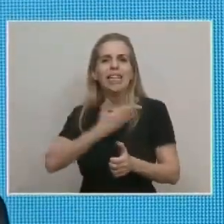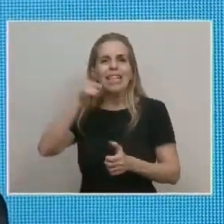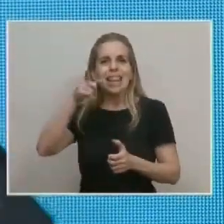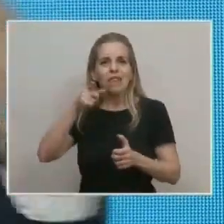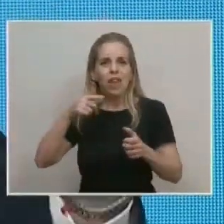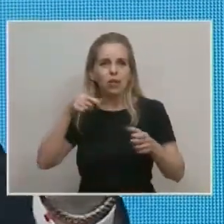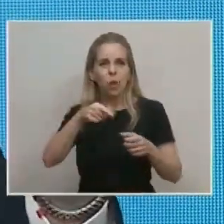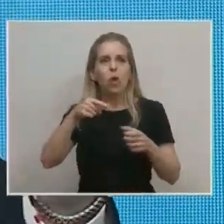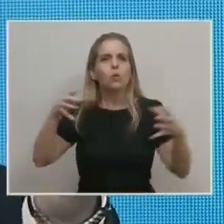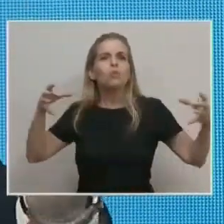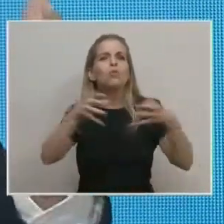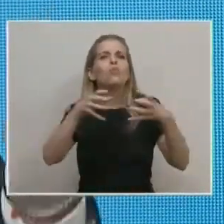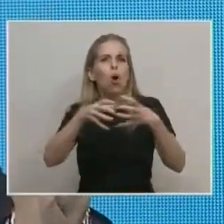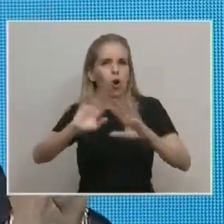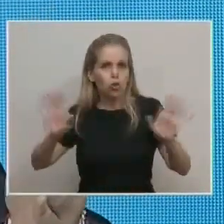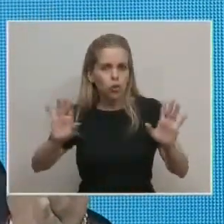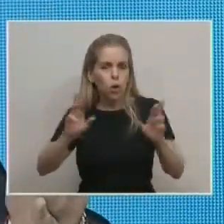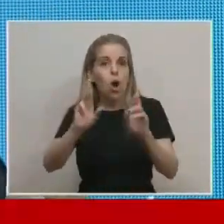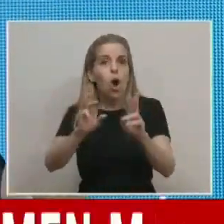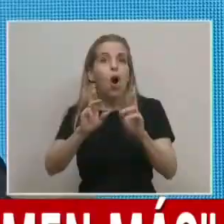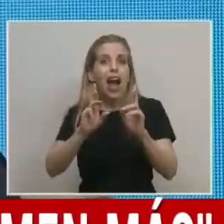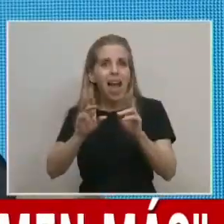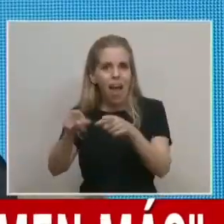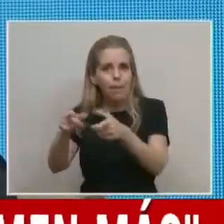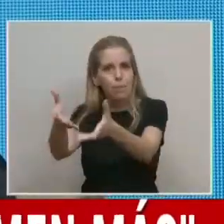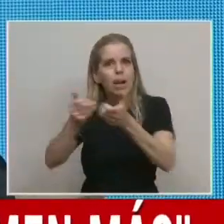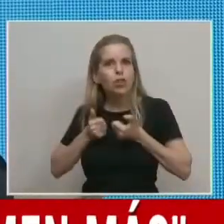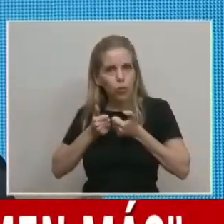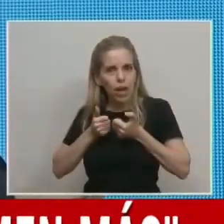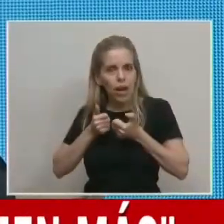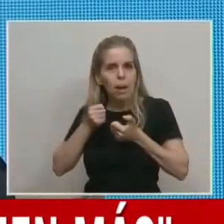Así que ojalá me ayuden a poder sacar adelante esa ley. los argentinos. Gracias.